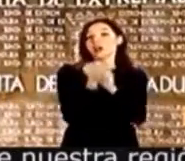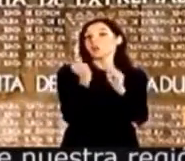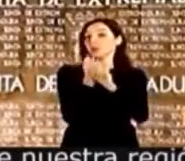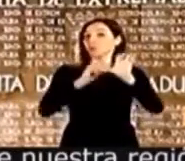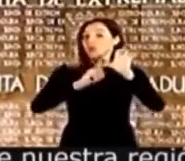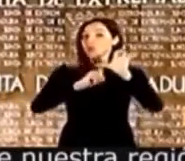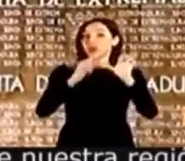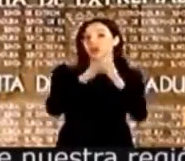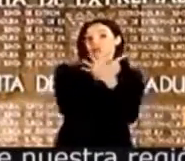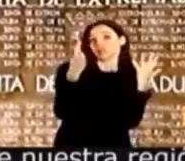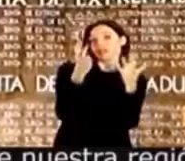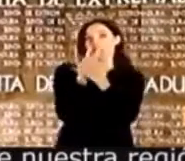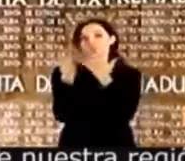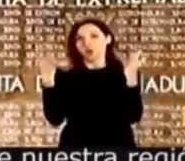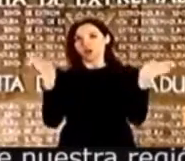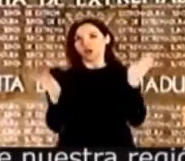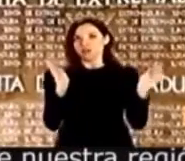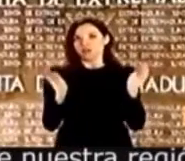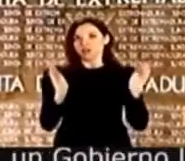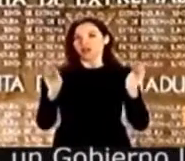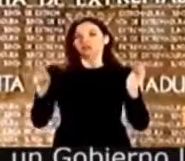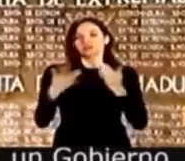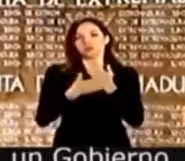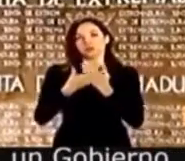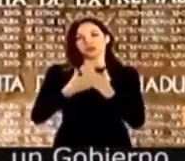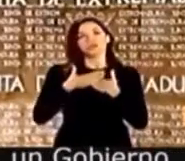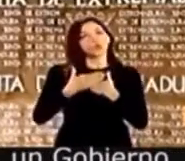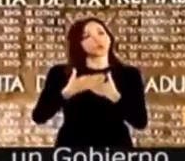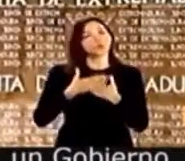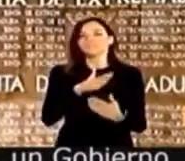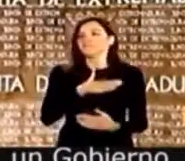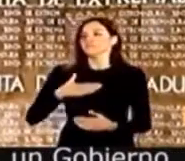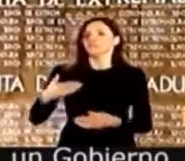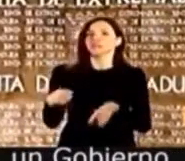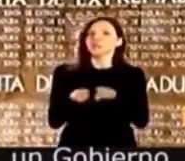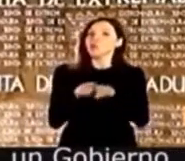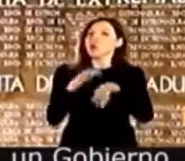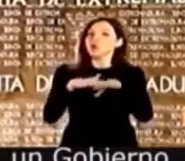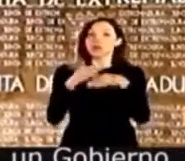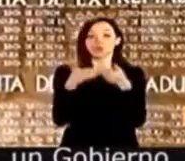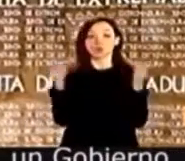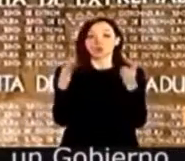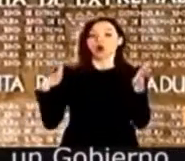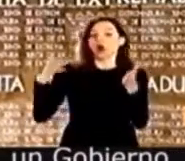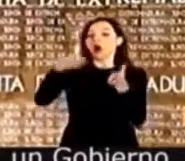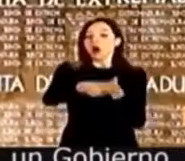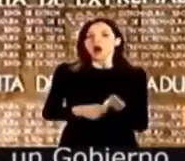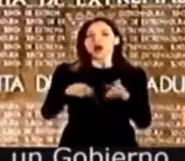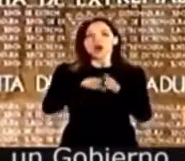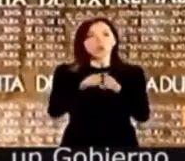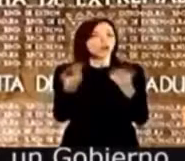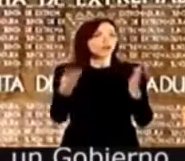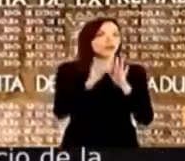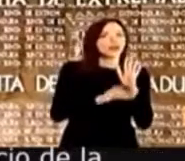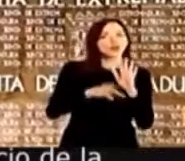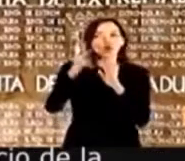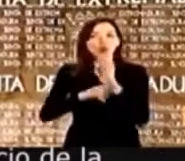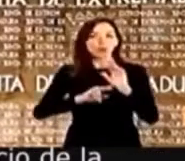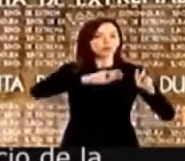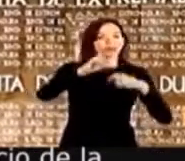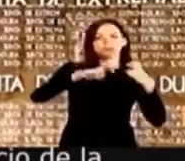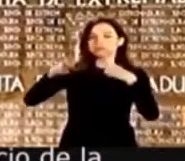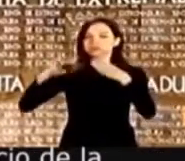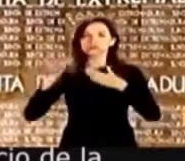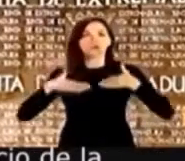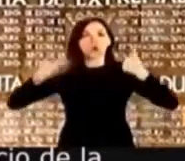Un Gobierno que sí que ha tenido la firme voluntad desde el inicio de la legislatura de modificar cuantos decretos y bases reguladoras nos encontramos a